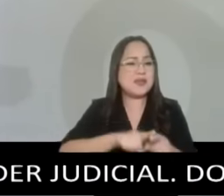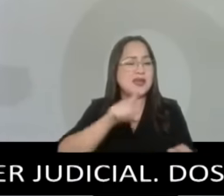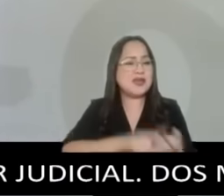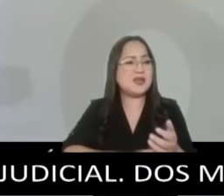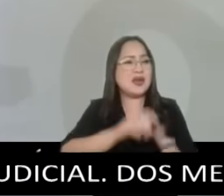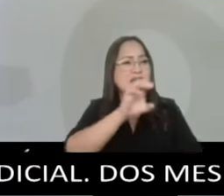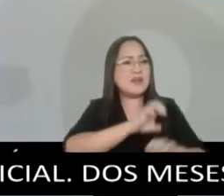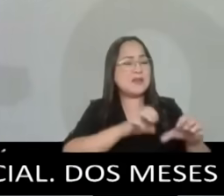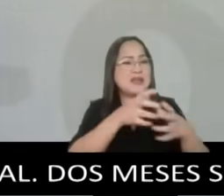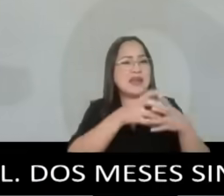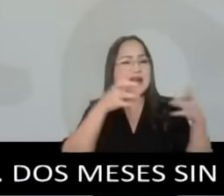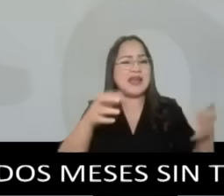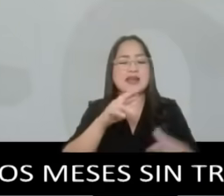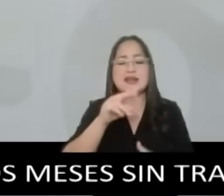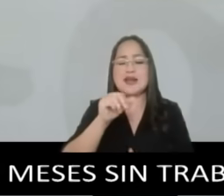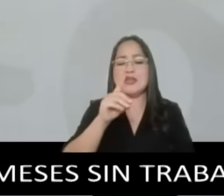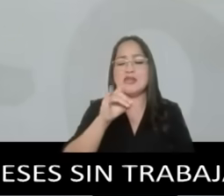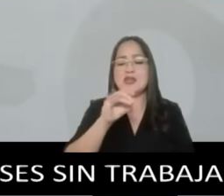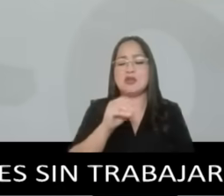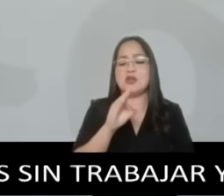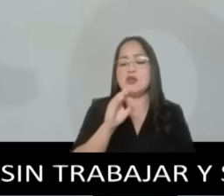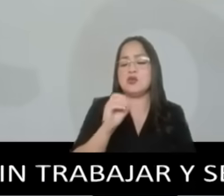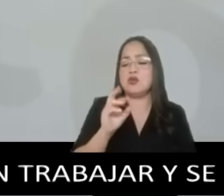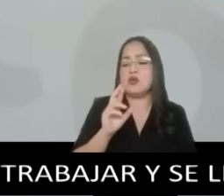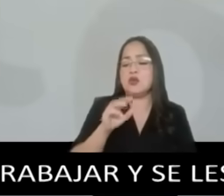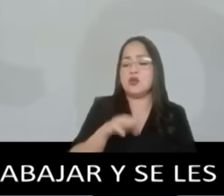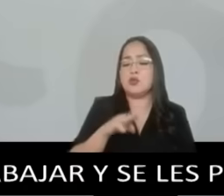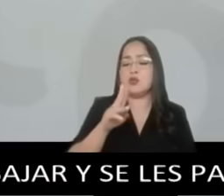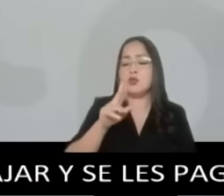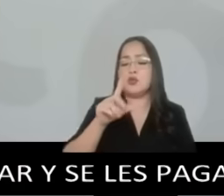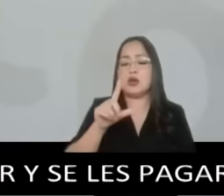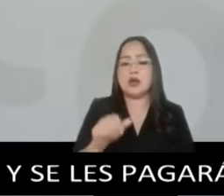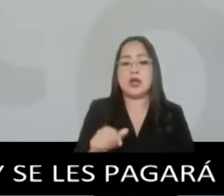del tamaño que sea. Pero este, por ejemplo,